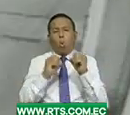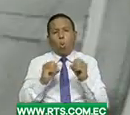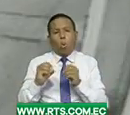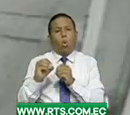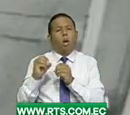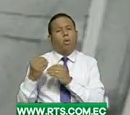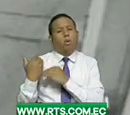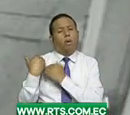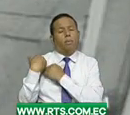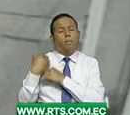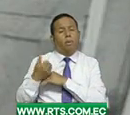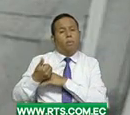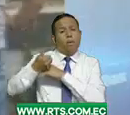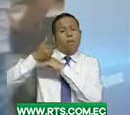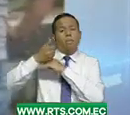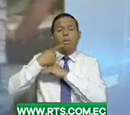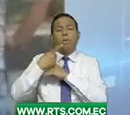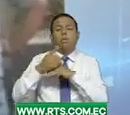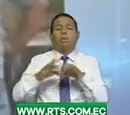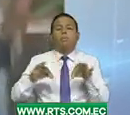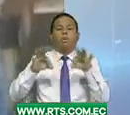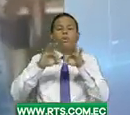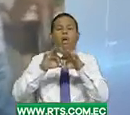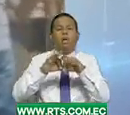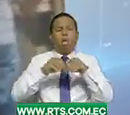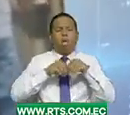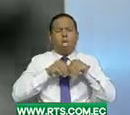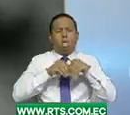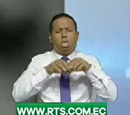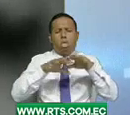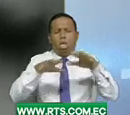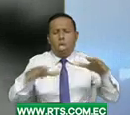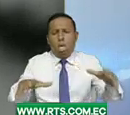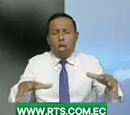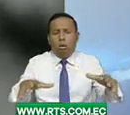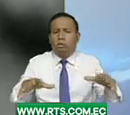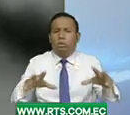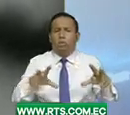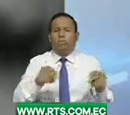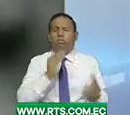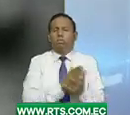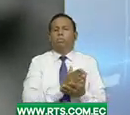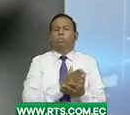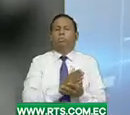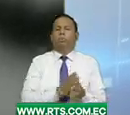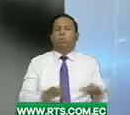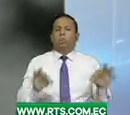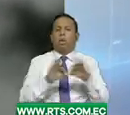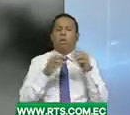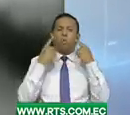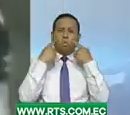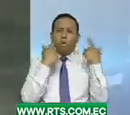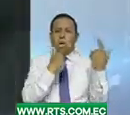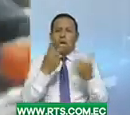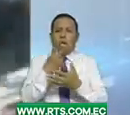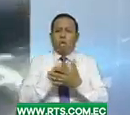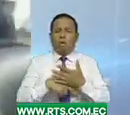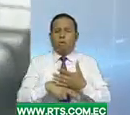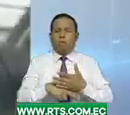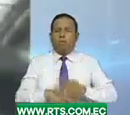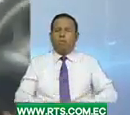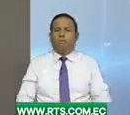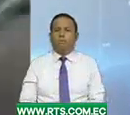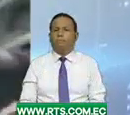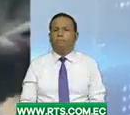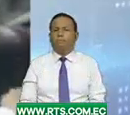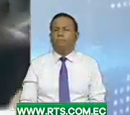la descomposición no se siga expandiendo a sangre fría. Con cámara de Juan